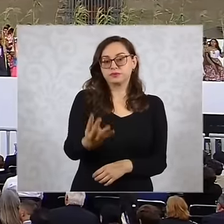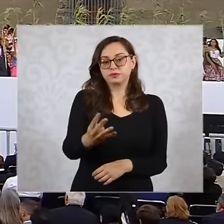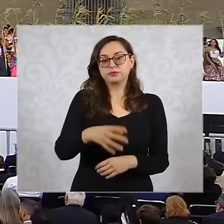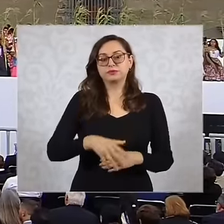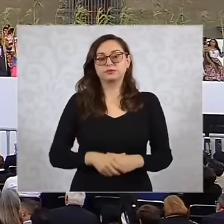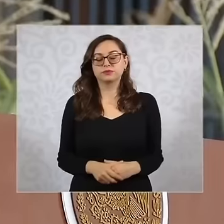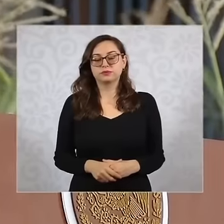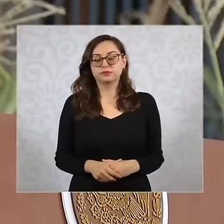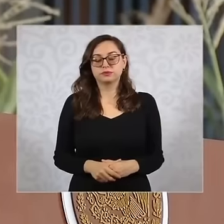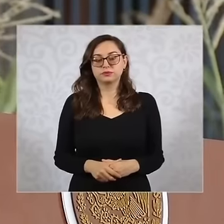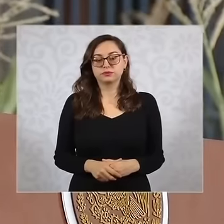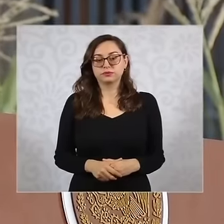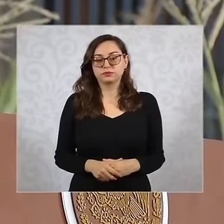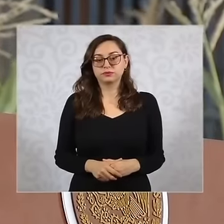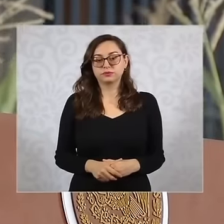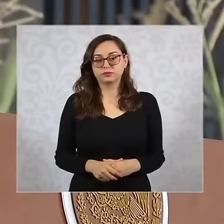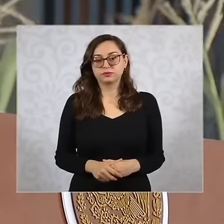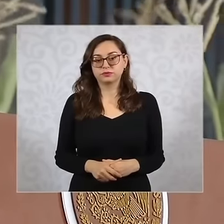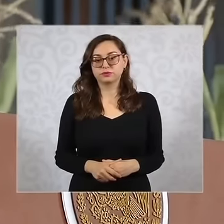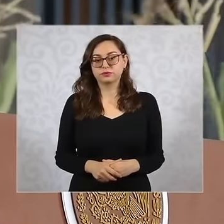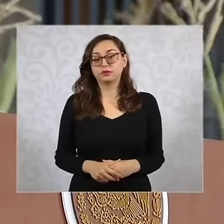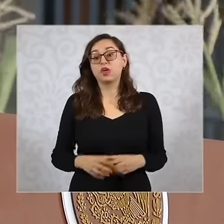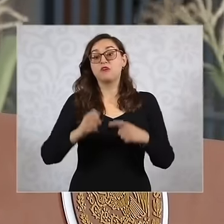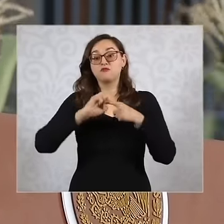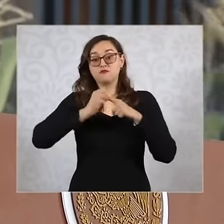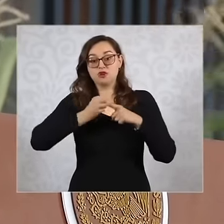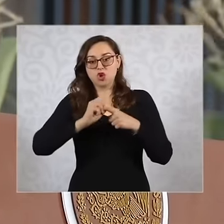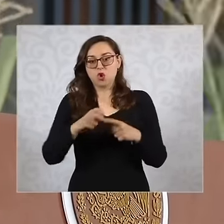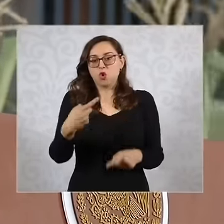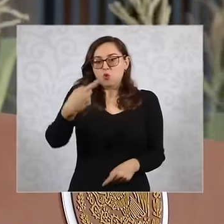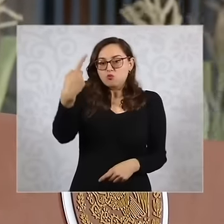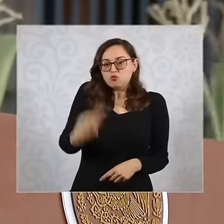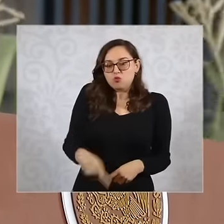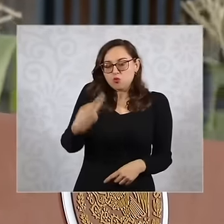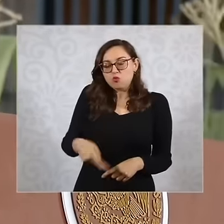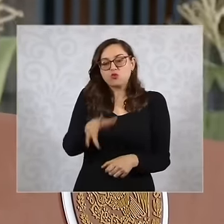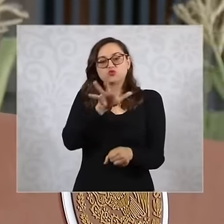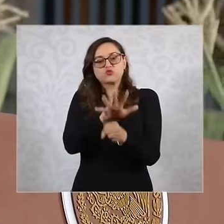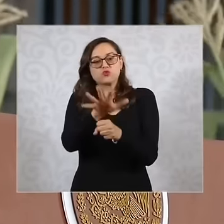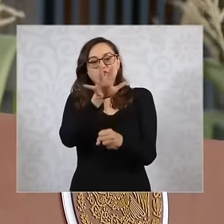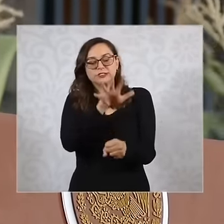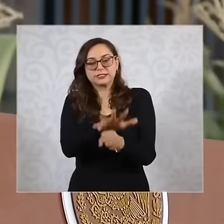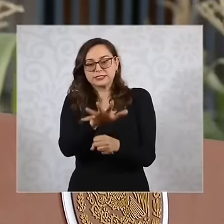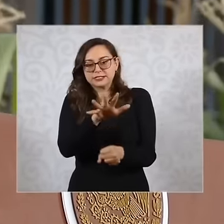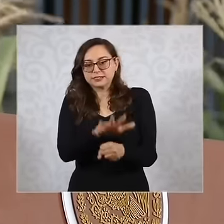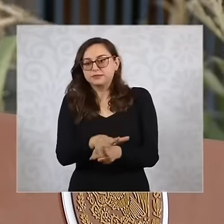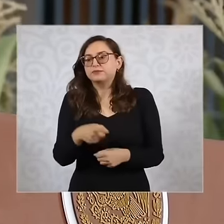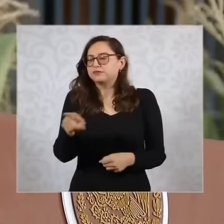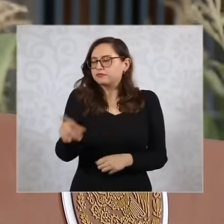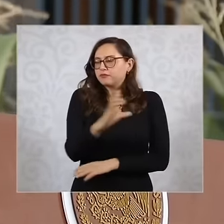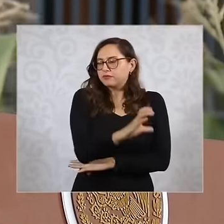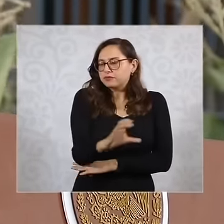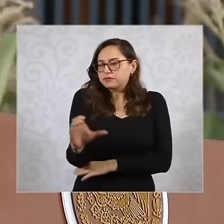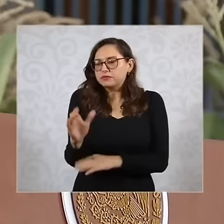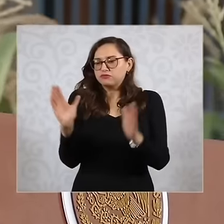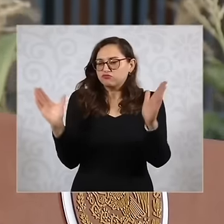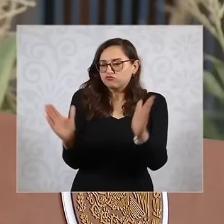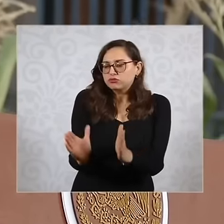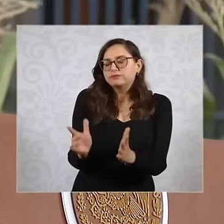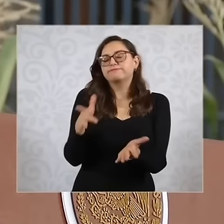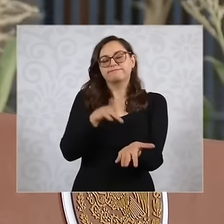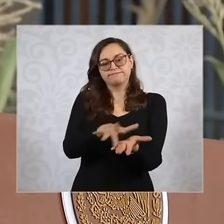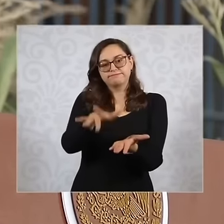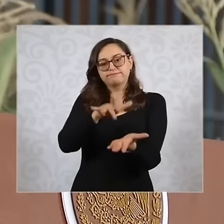Recuperaremos la autosuficiencia del abasto de frijol, apoyando a pequeños y medianos productores